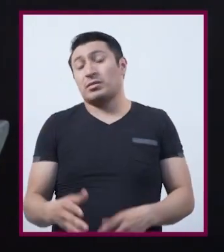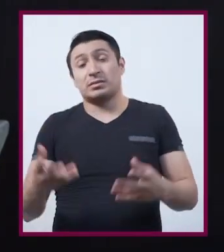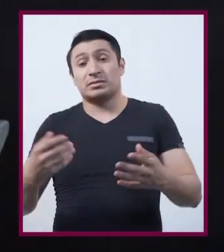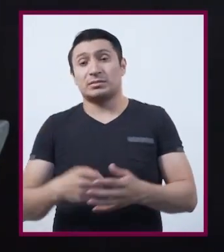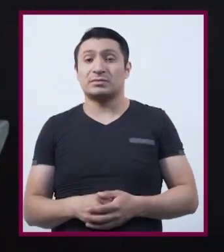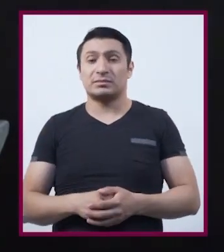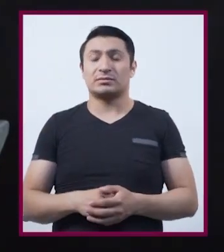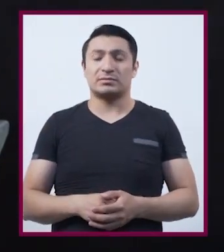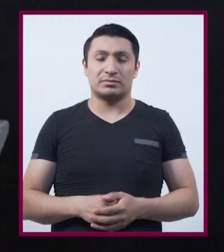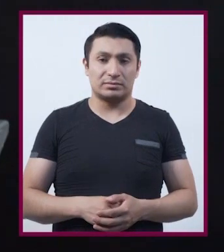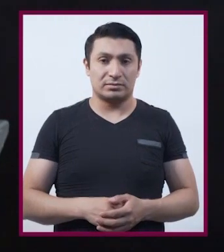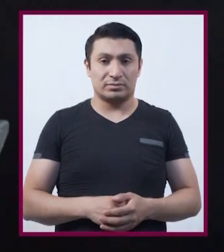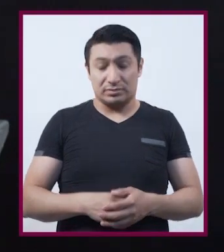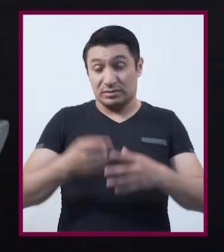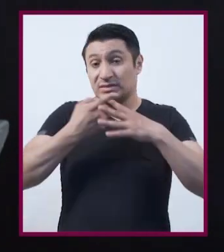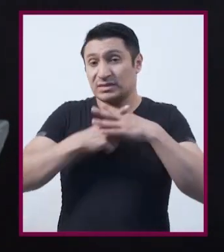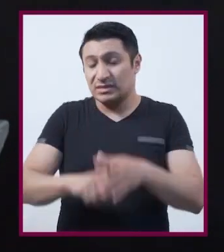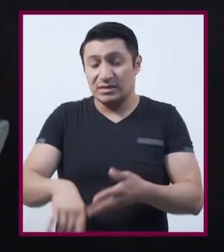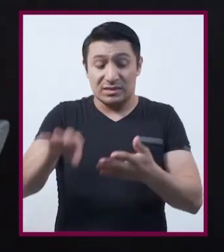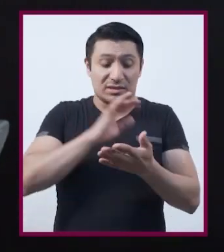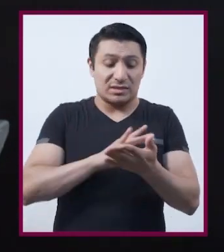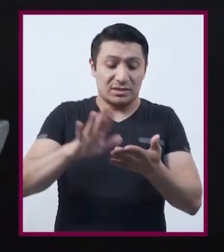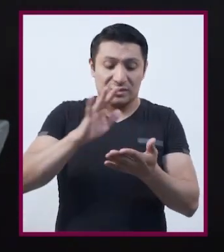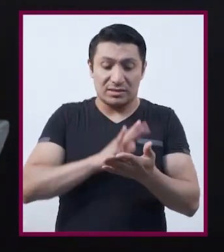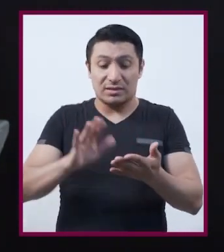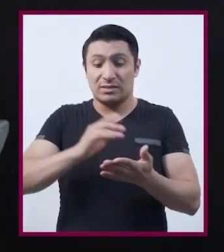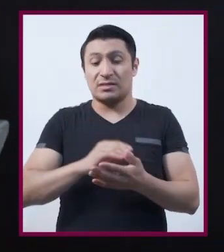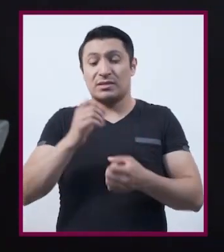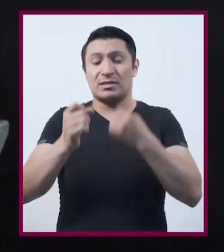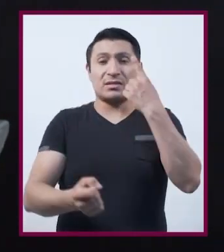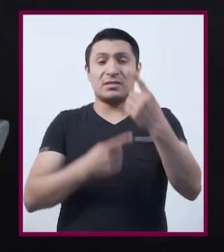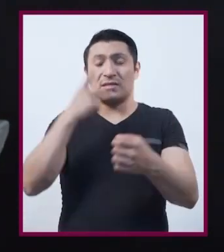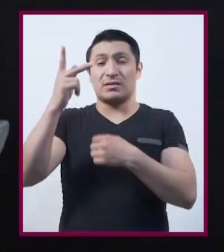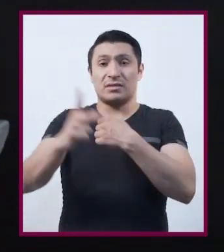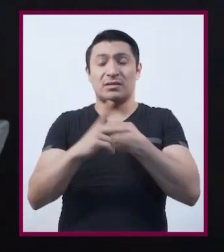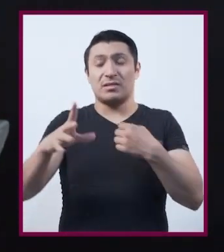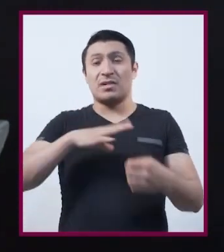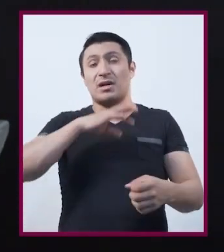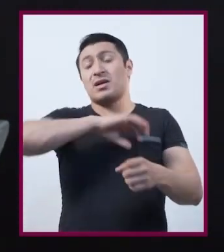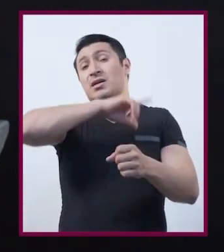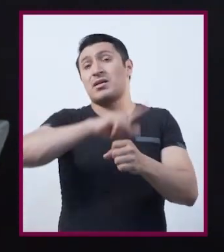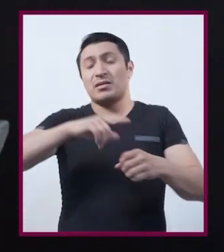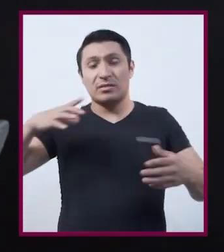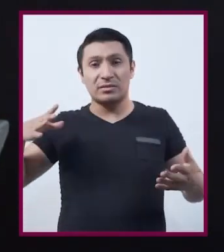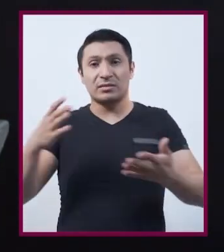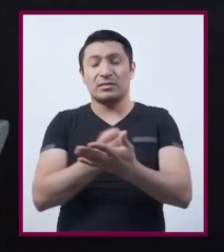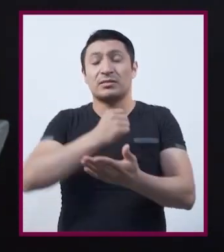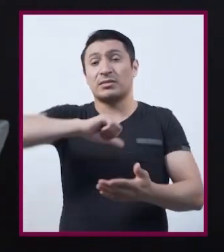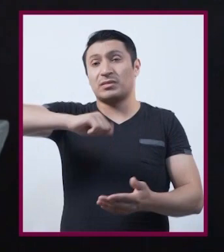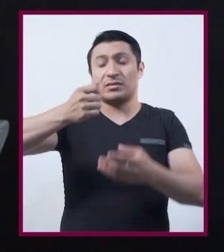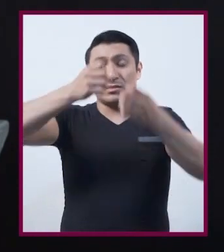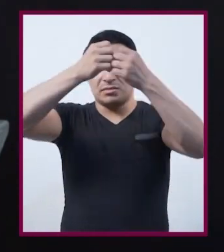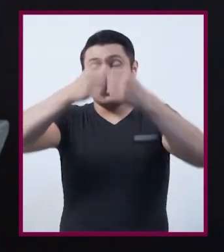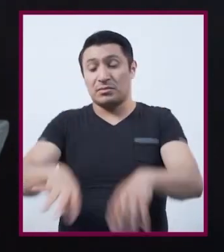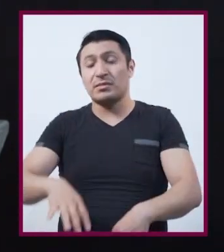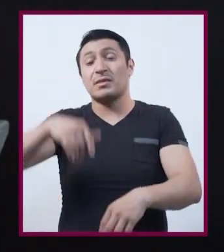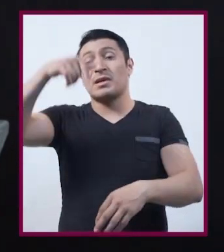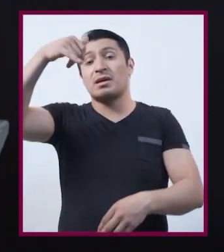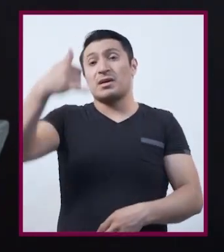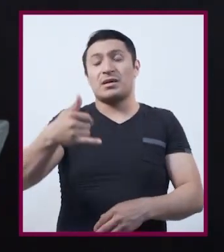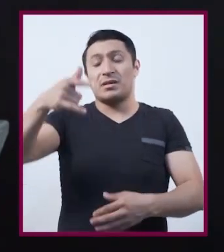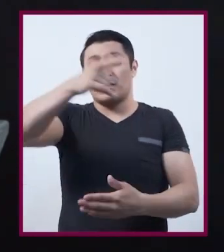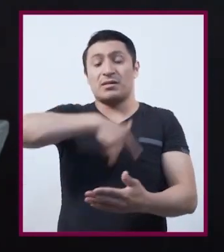países se especializan en ganar y otros en perder, y que nuestra región, la región de las venas abiertas, continúa existiendo al servicio